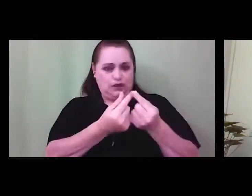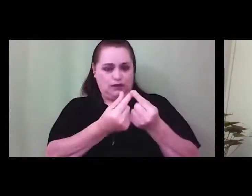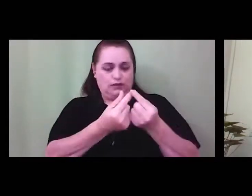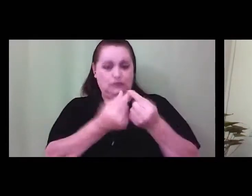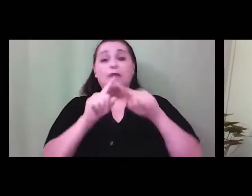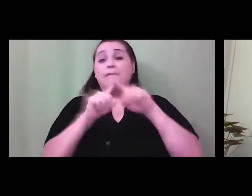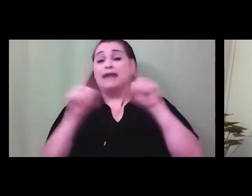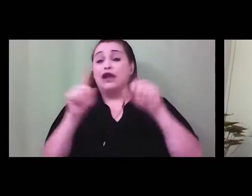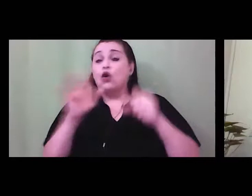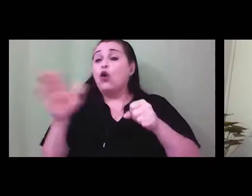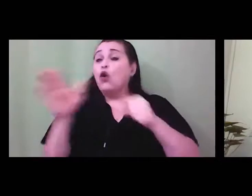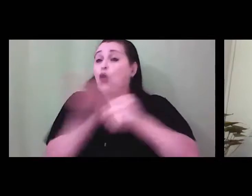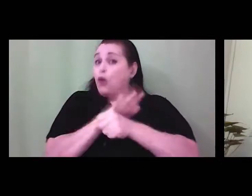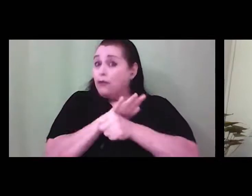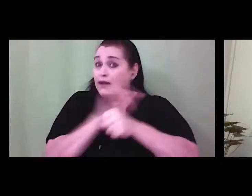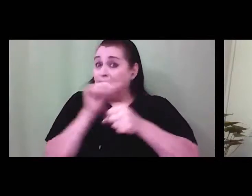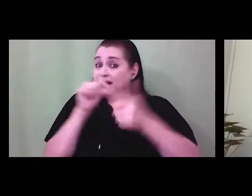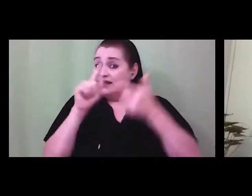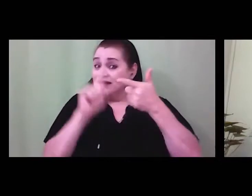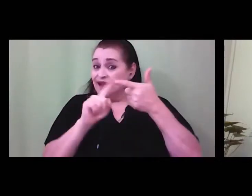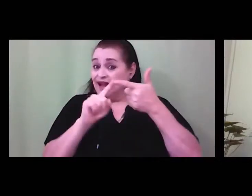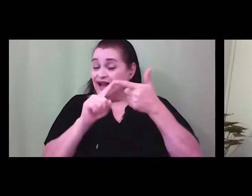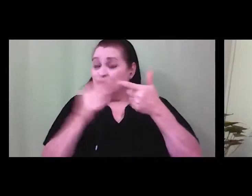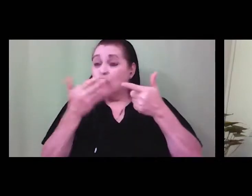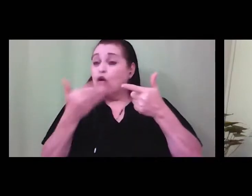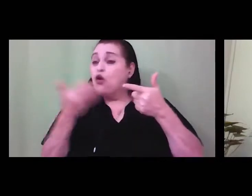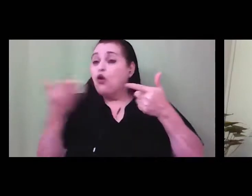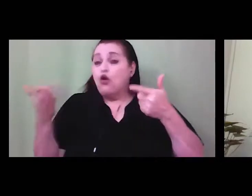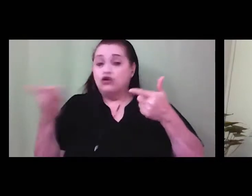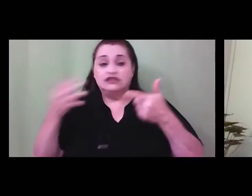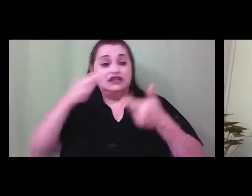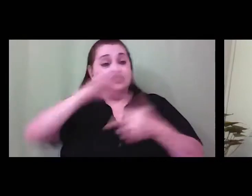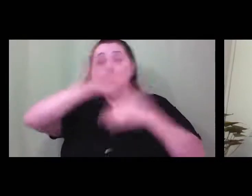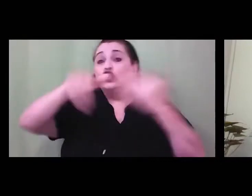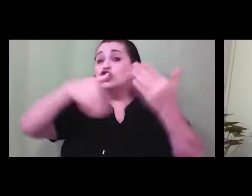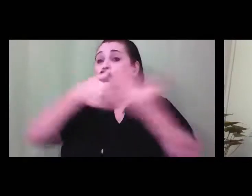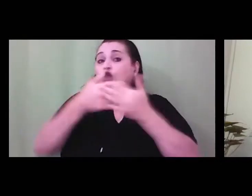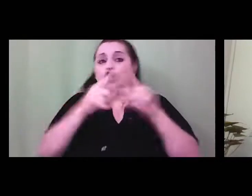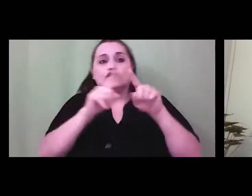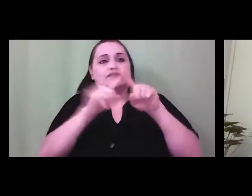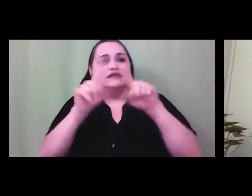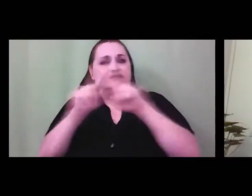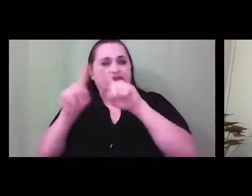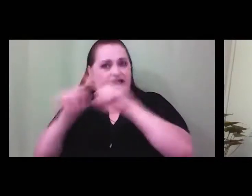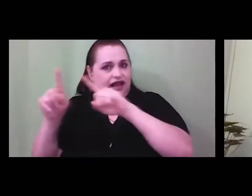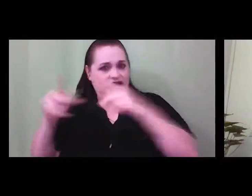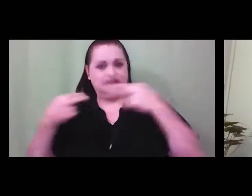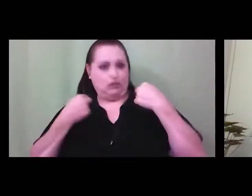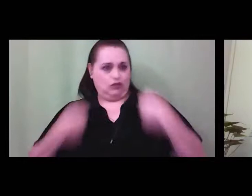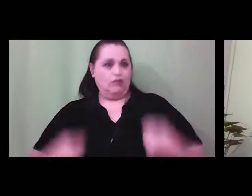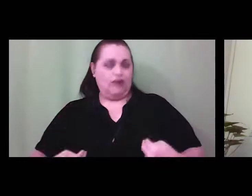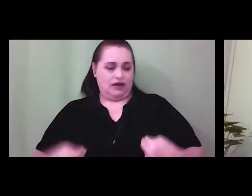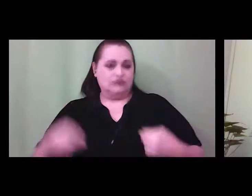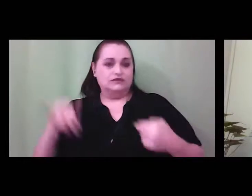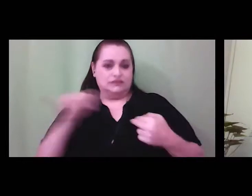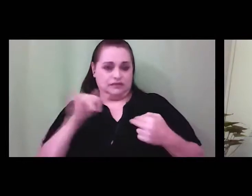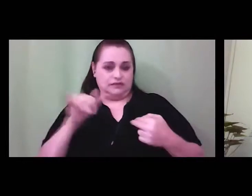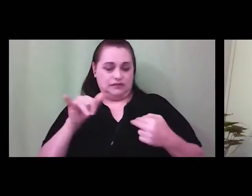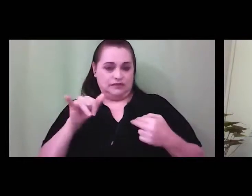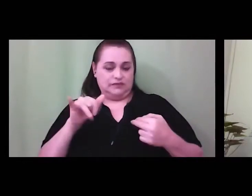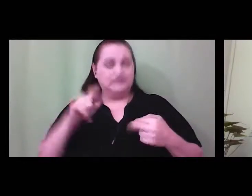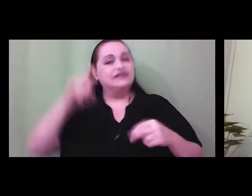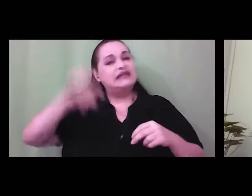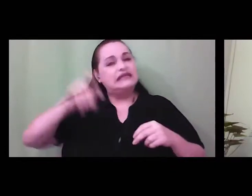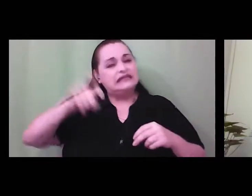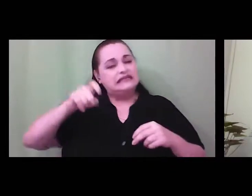pero complementar en aquellas cosas en las que somos todos diferentes también como seres humanos y que